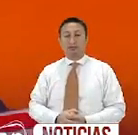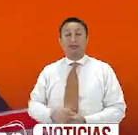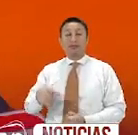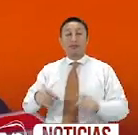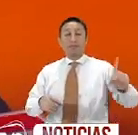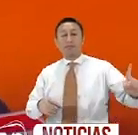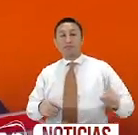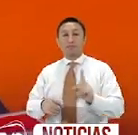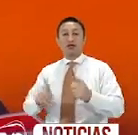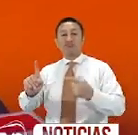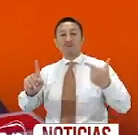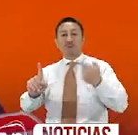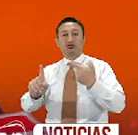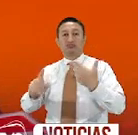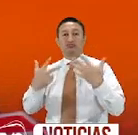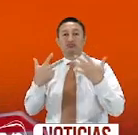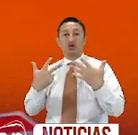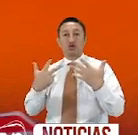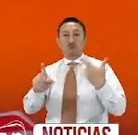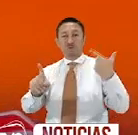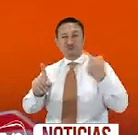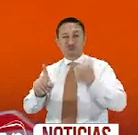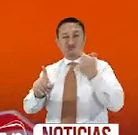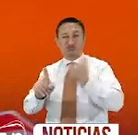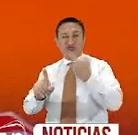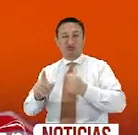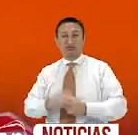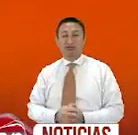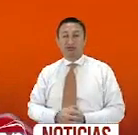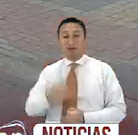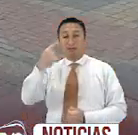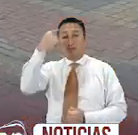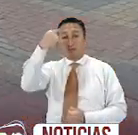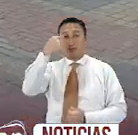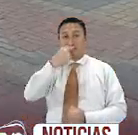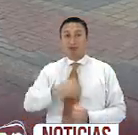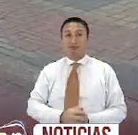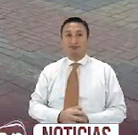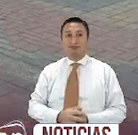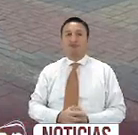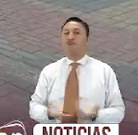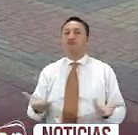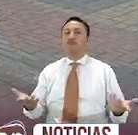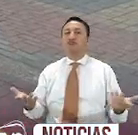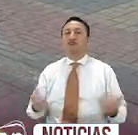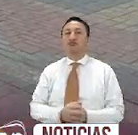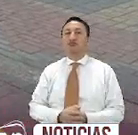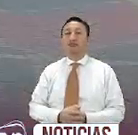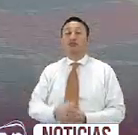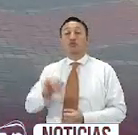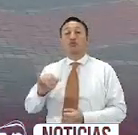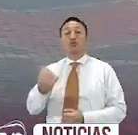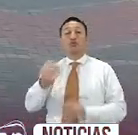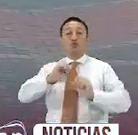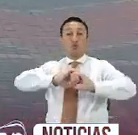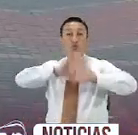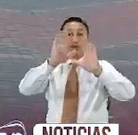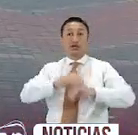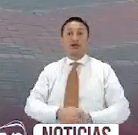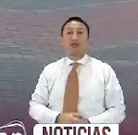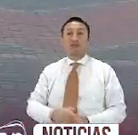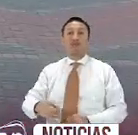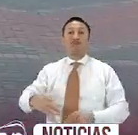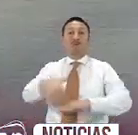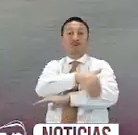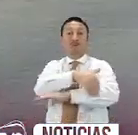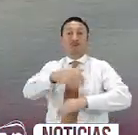cual recibe 8 impactos de bala a la altura de su cabeza. El atentado se perpetró la mañana de este jueves en la calle General